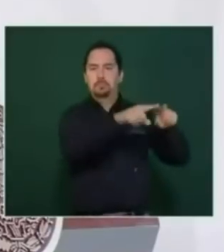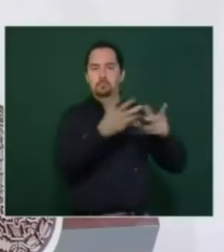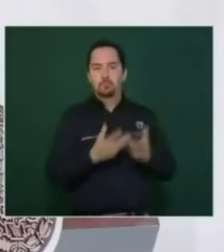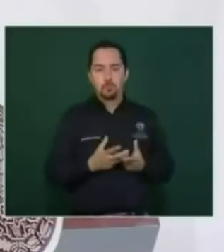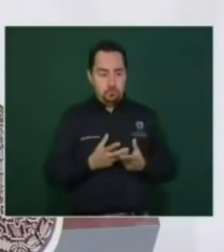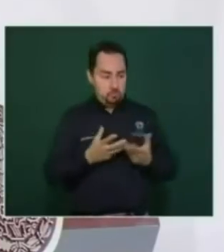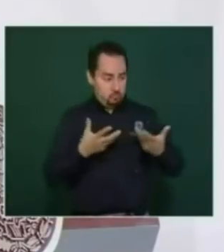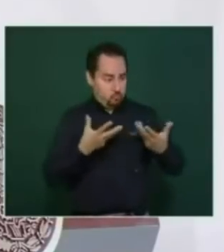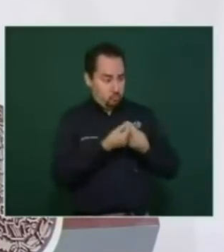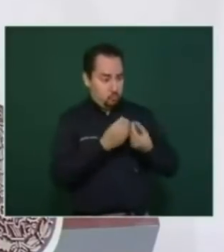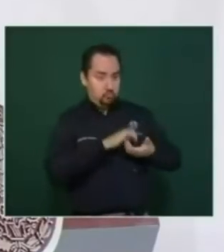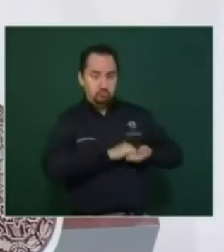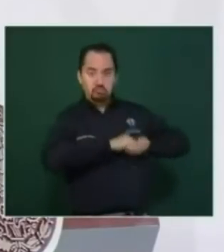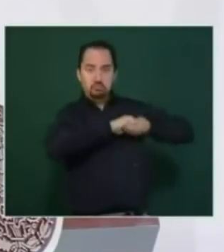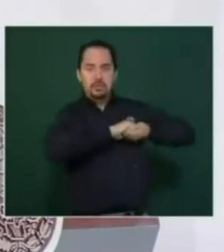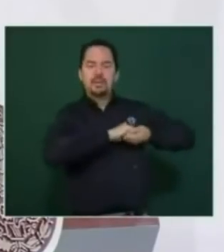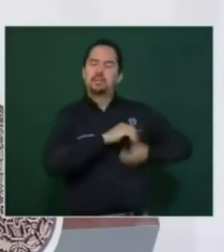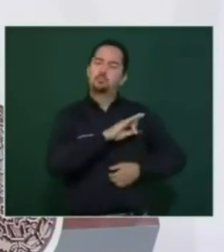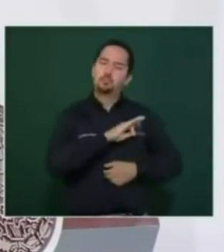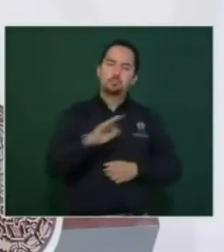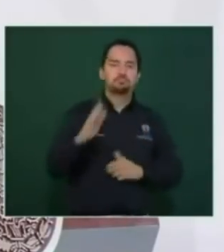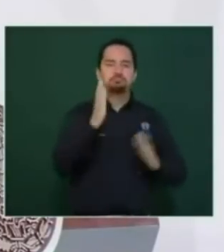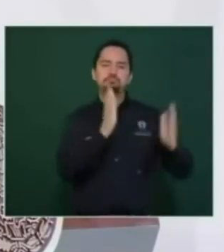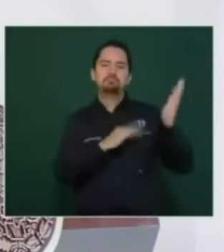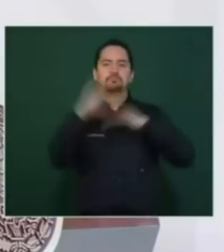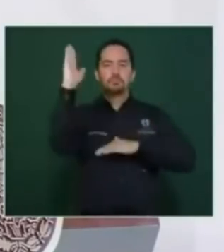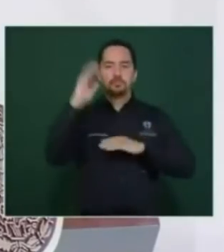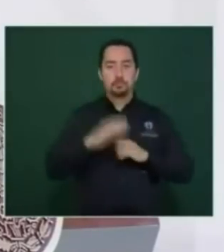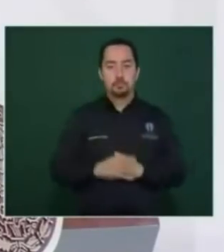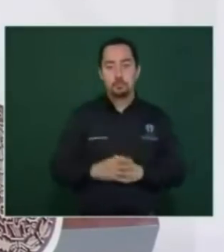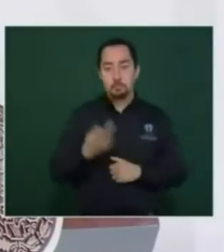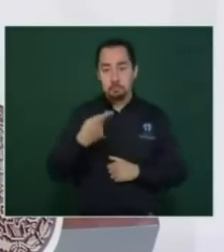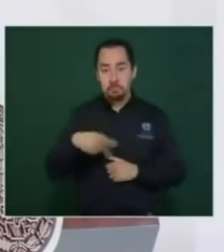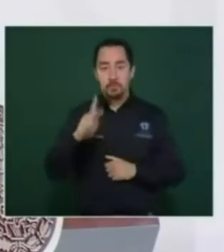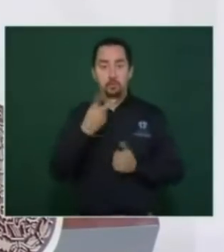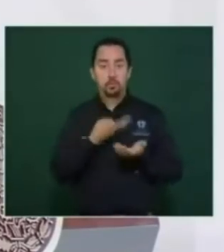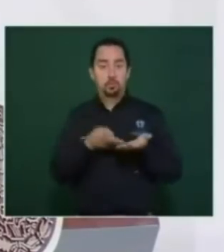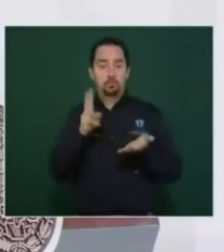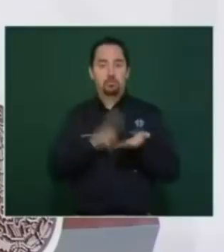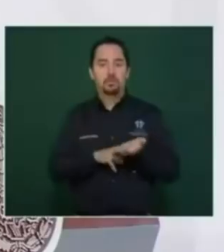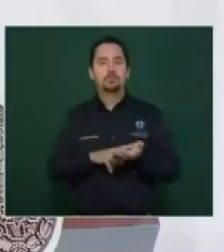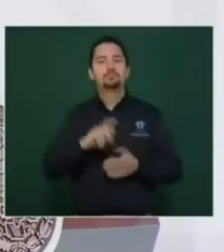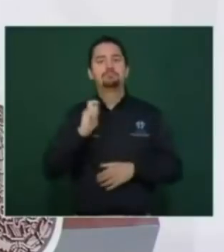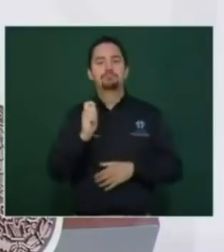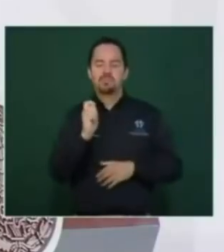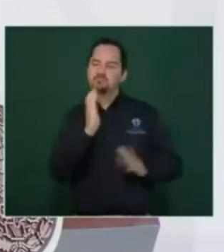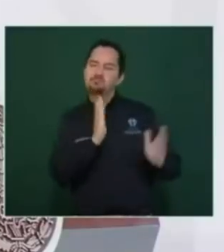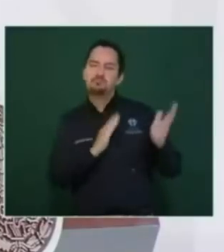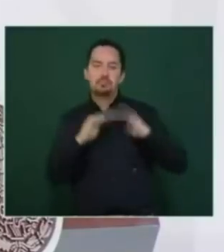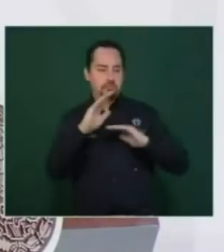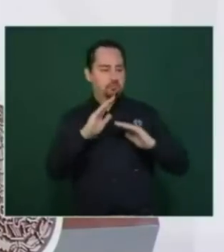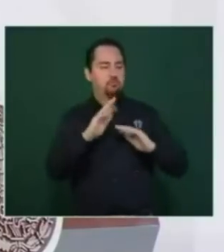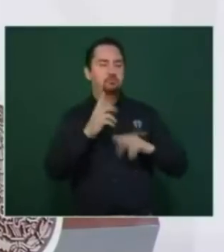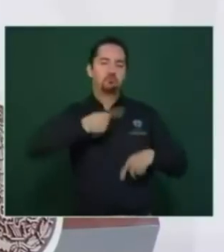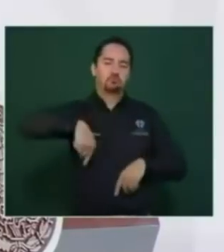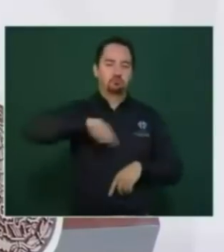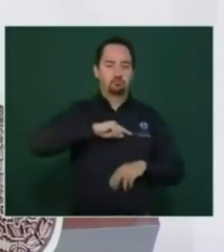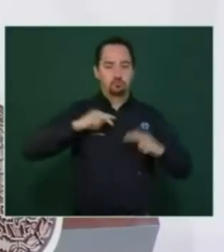será aliada de quien tenga la voluntad de atender las necesidades reales de los chihuahuenses y trabajar juntos. A ver cuántos les dura